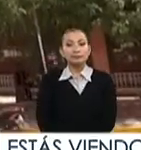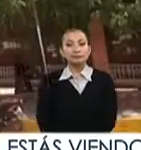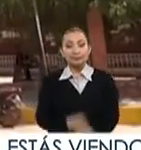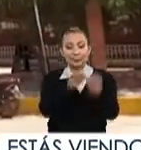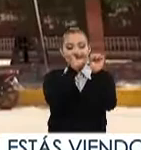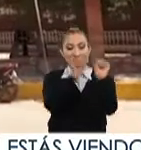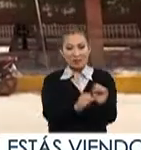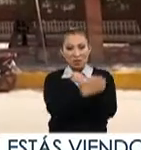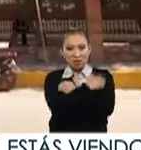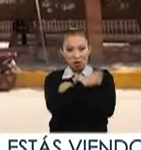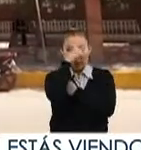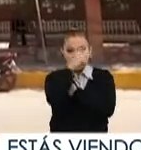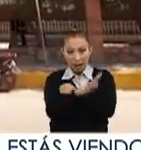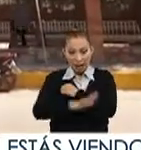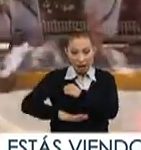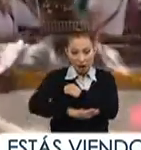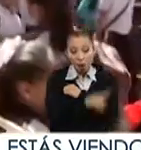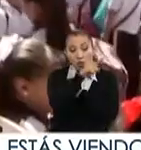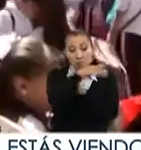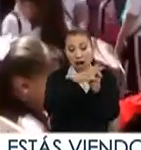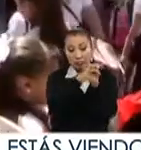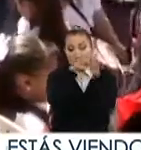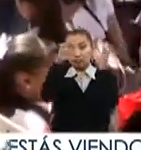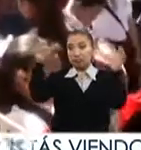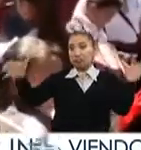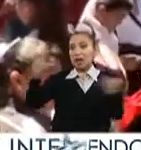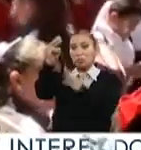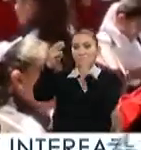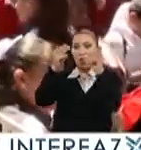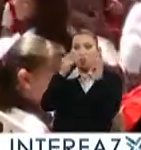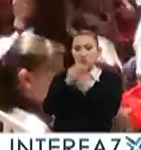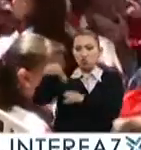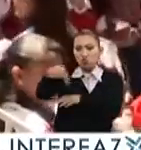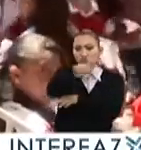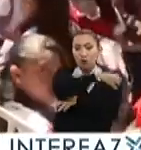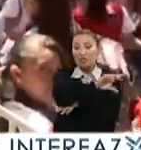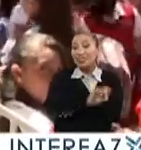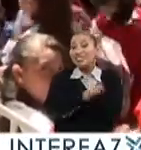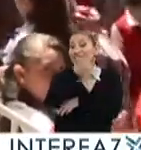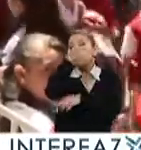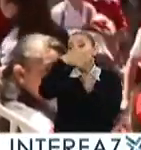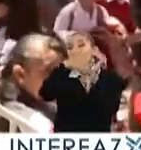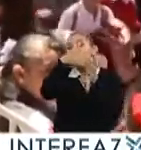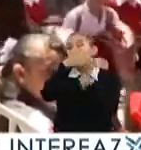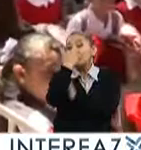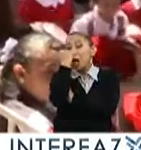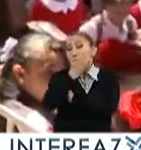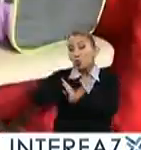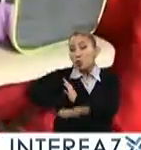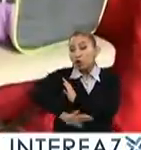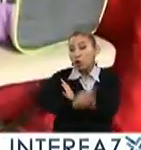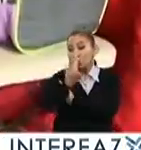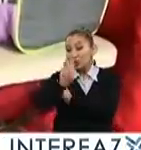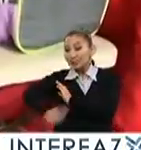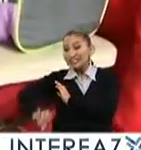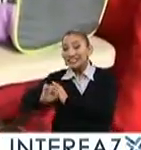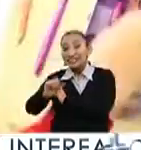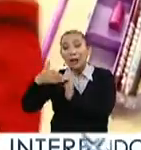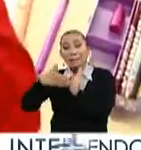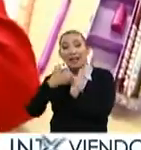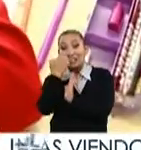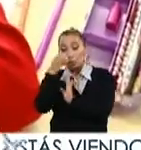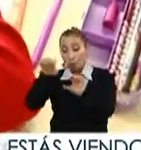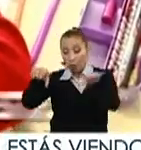El sistema educativo mexicano es uno de los más grandes en el mundo. Cuenta con 36 millones de estudiantes,